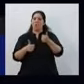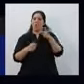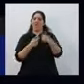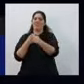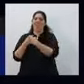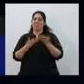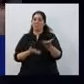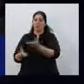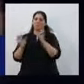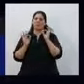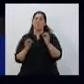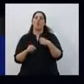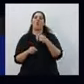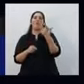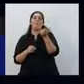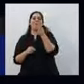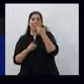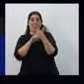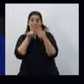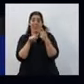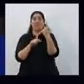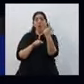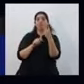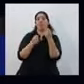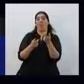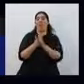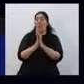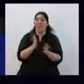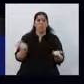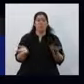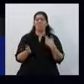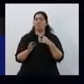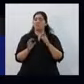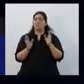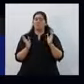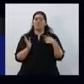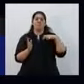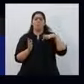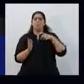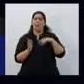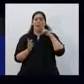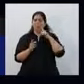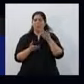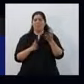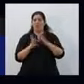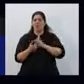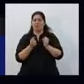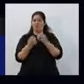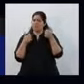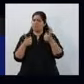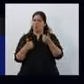afiliados con el servicio dos de cada tres medicamentos son gratuitos y el pami funciona en forma transparente